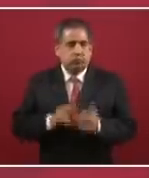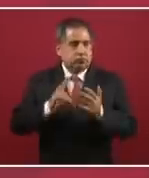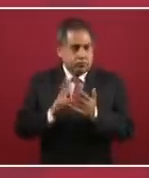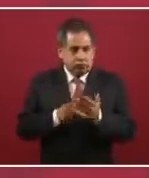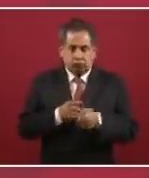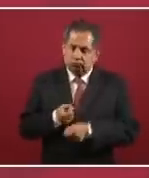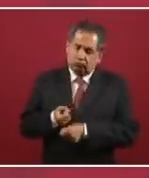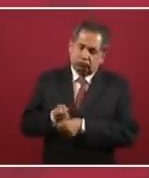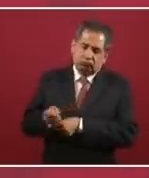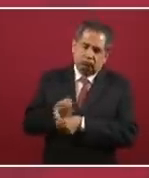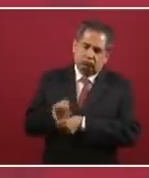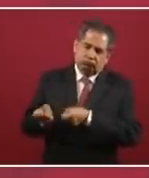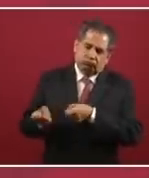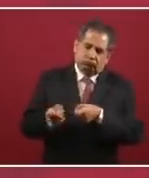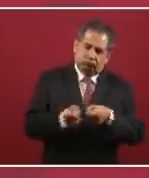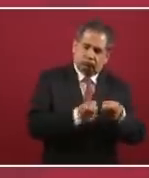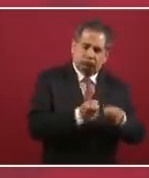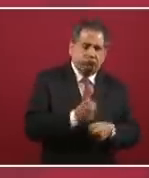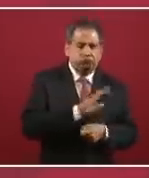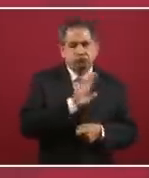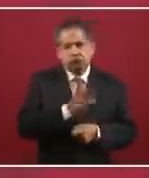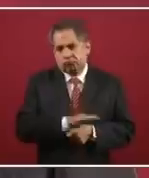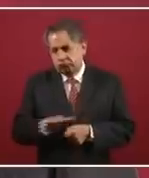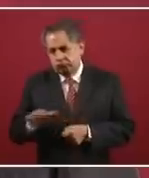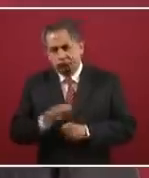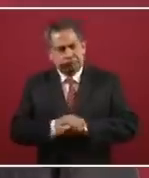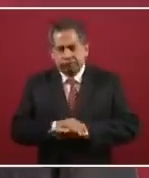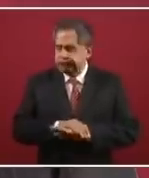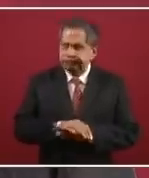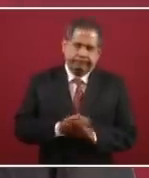masacrar a la población